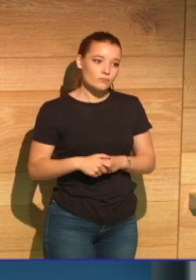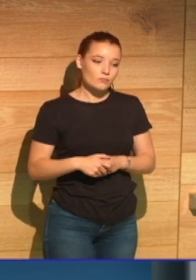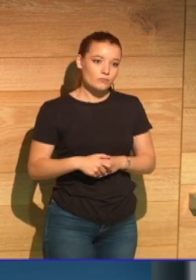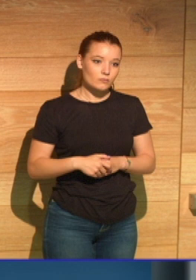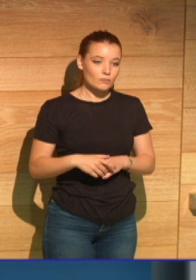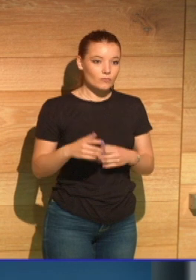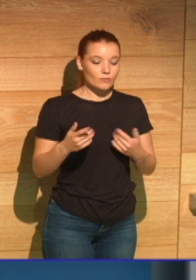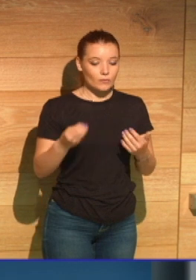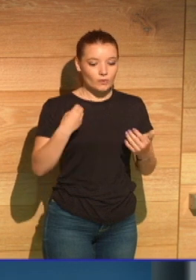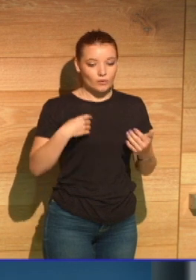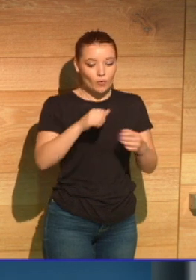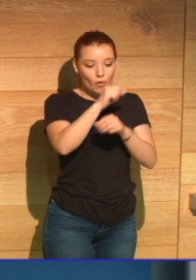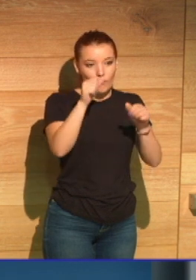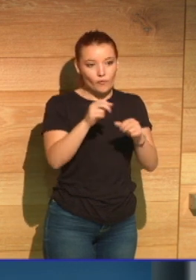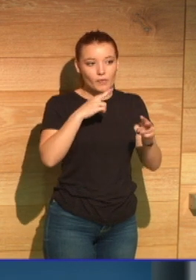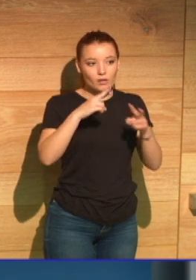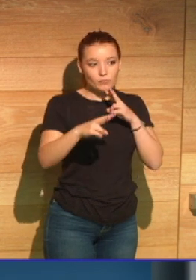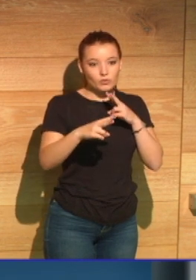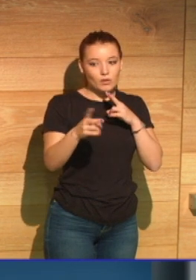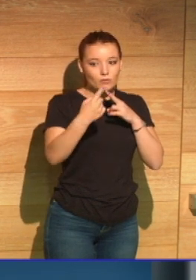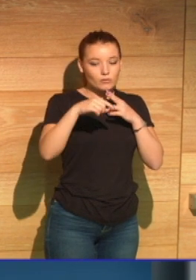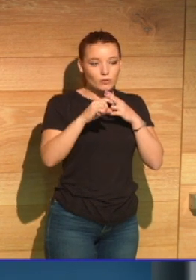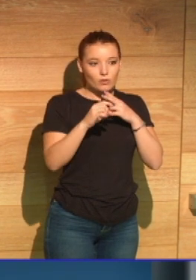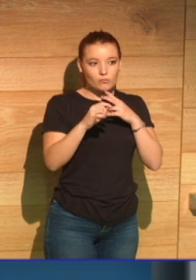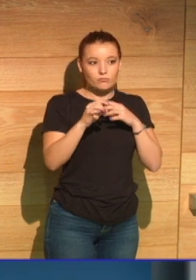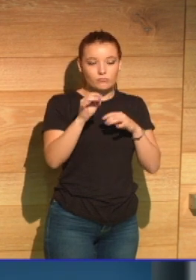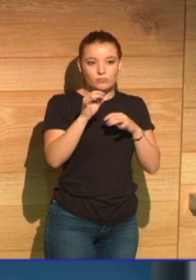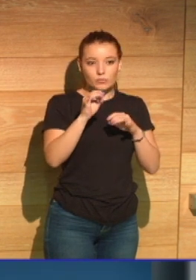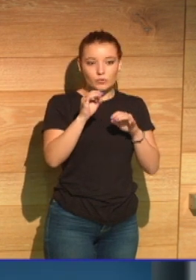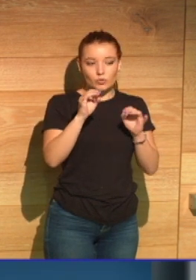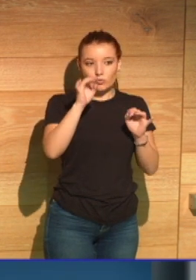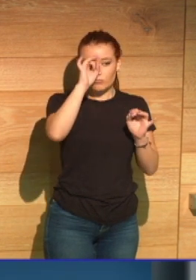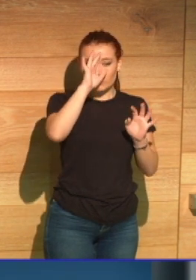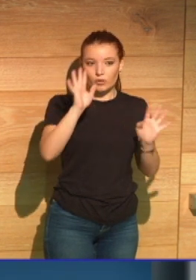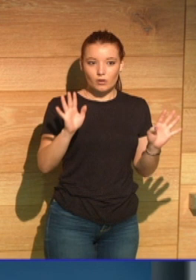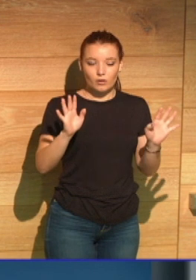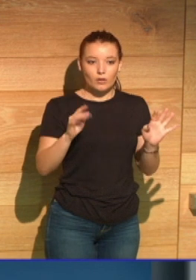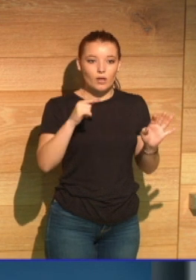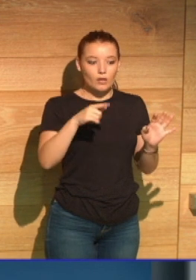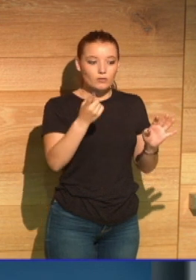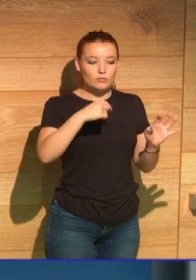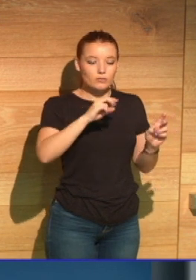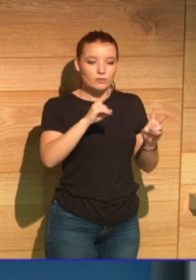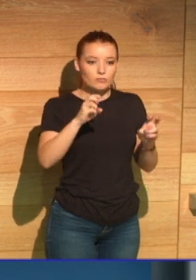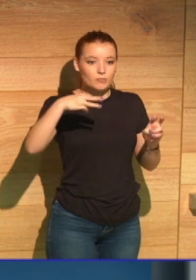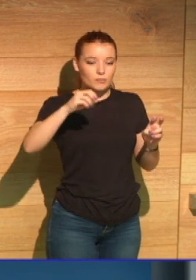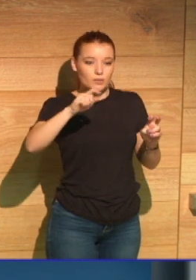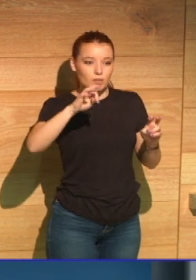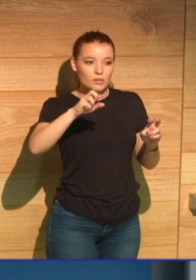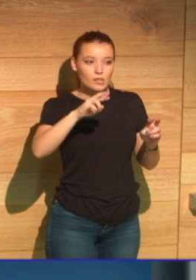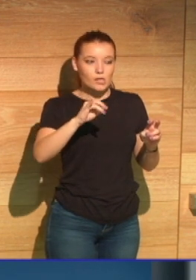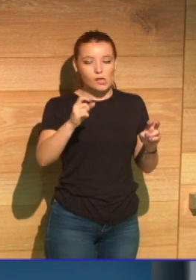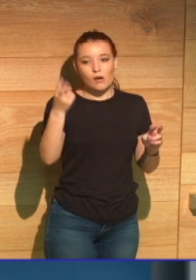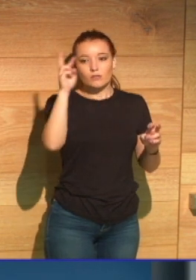público respondió en cuanto a lo digital y al trabajo que hicimos. Y ahí un poco recuperamos este espíritu de materia, ¿no? Este espíritu que tenía que ver